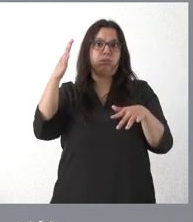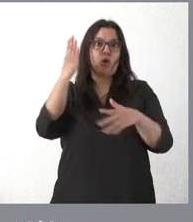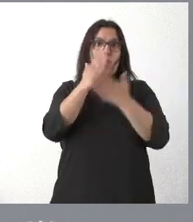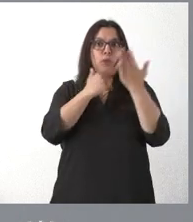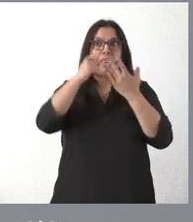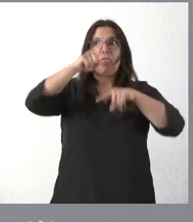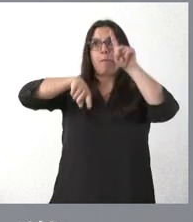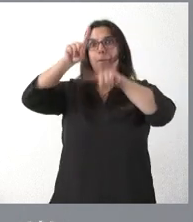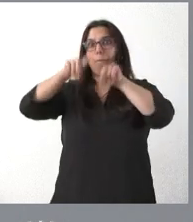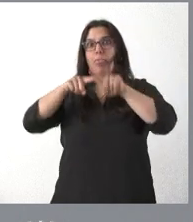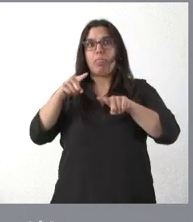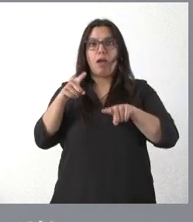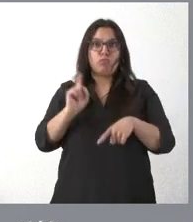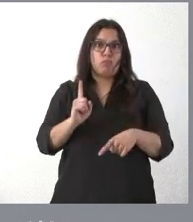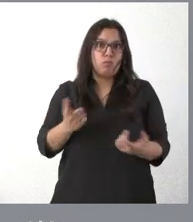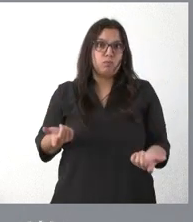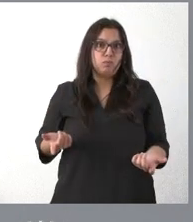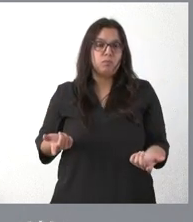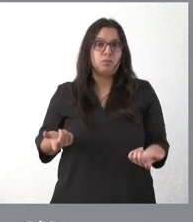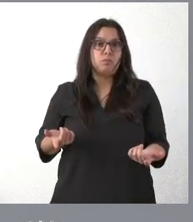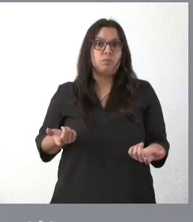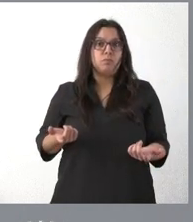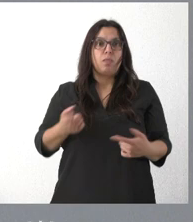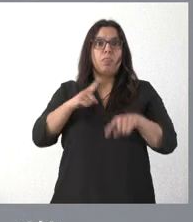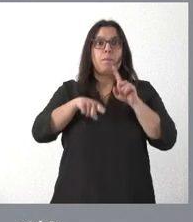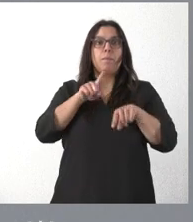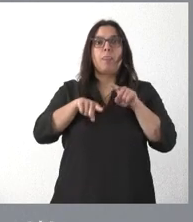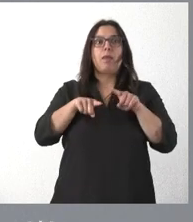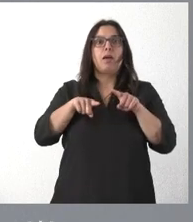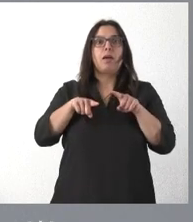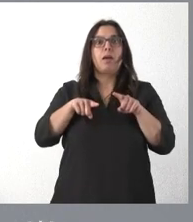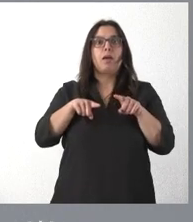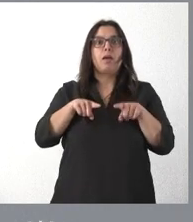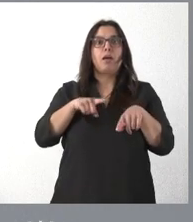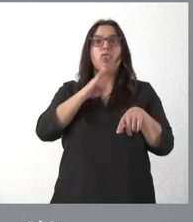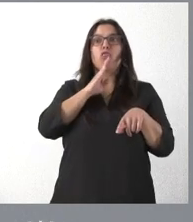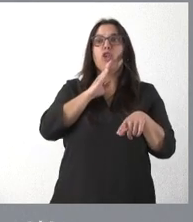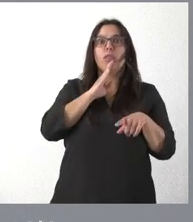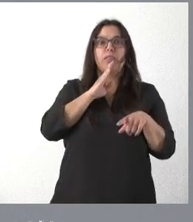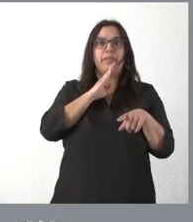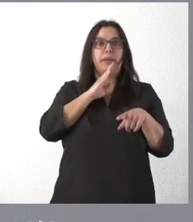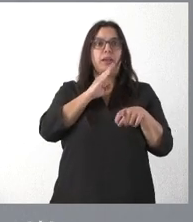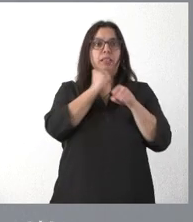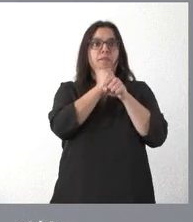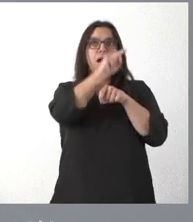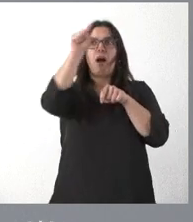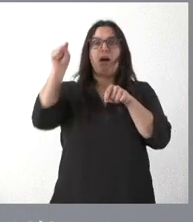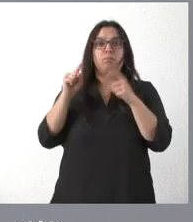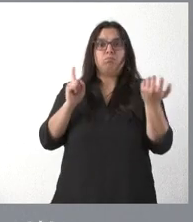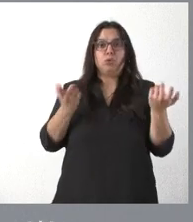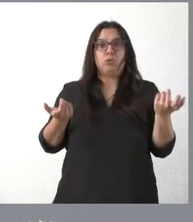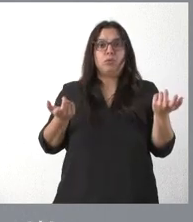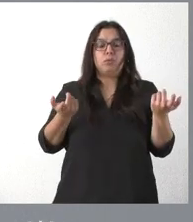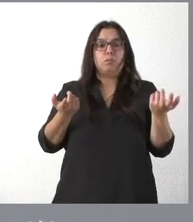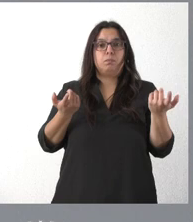autónomas u otras en función de la ubicación de esas explotaciones no encontrábamos motivo para